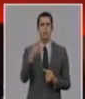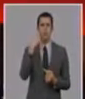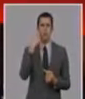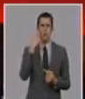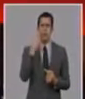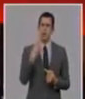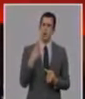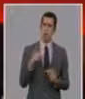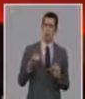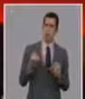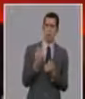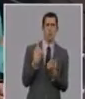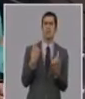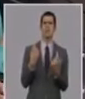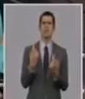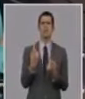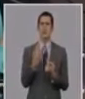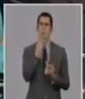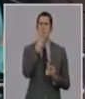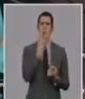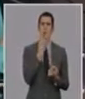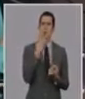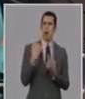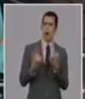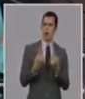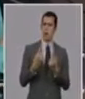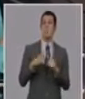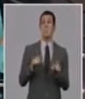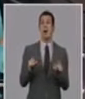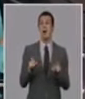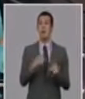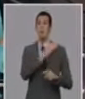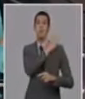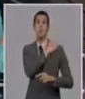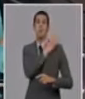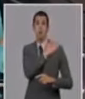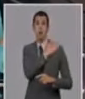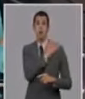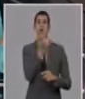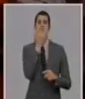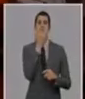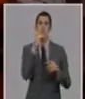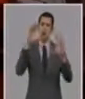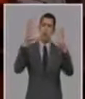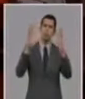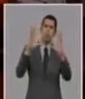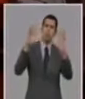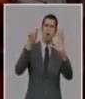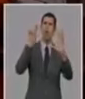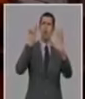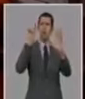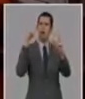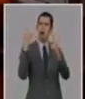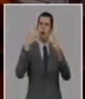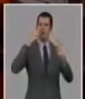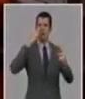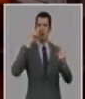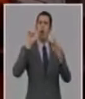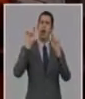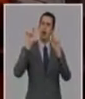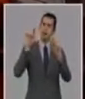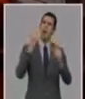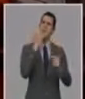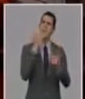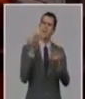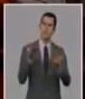ventilados presentaron lesiones pulmonares. Las lesiones pulmonares en su mayoría, quizás por el protocolo terapéutico aplicado, no han sido